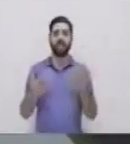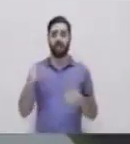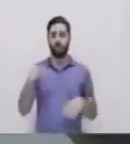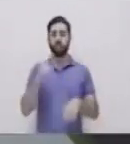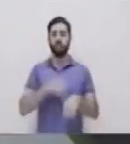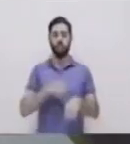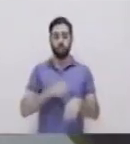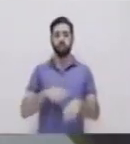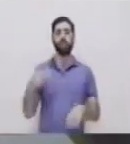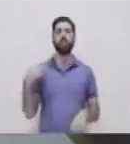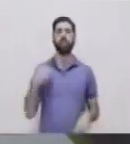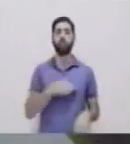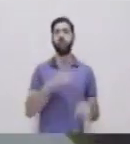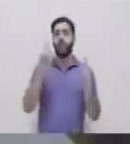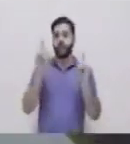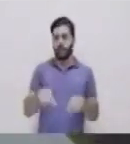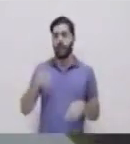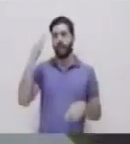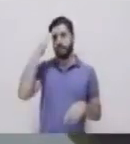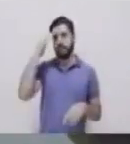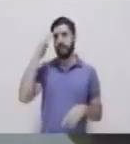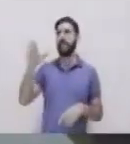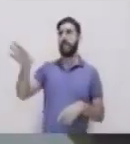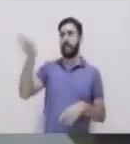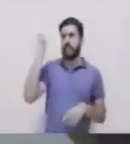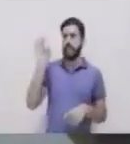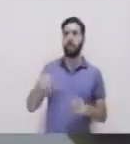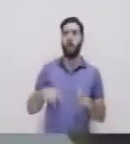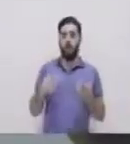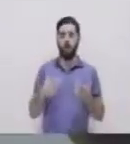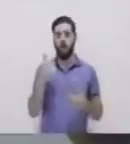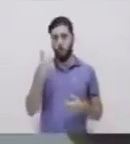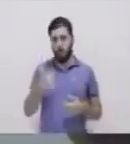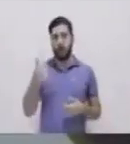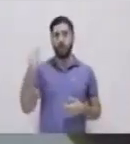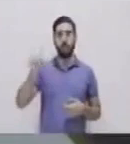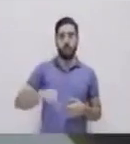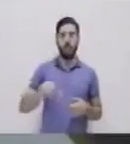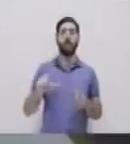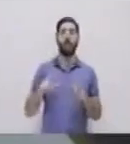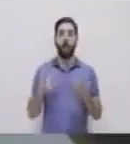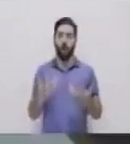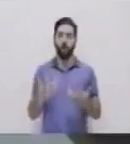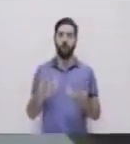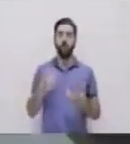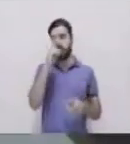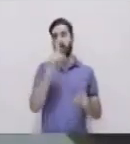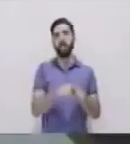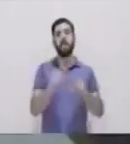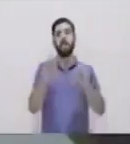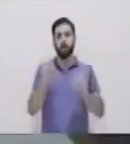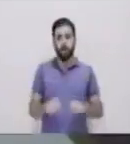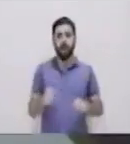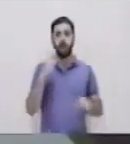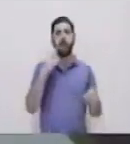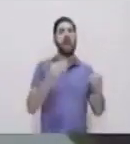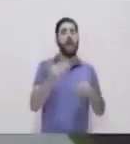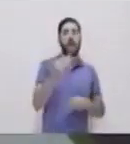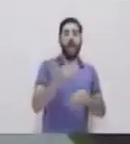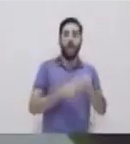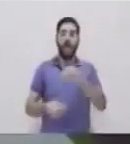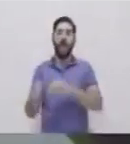Pero pues llega un punto donde nosotros debemos de saber decidir, elegir, saber qué es bueno, qué es malo. ¿Cómo podemos nosotros